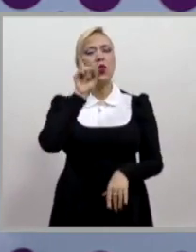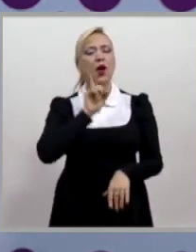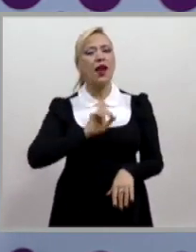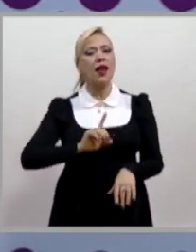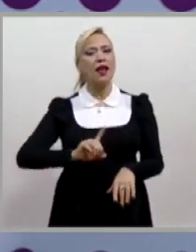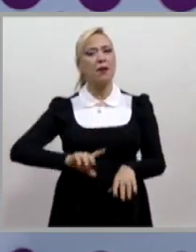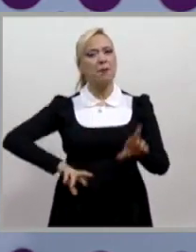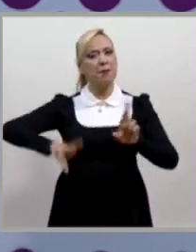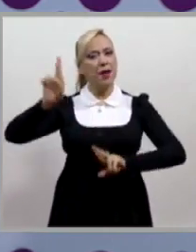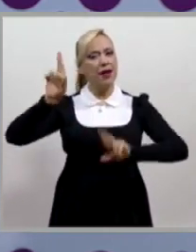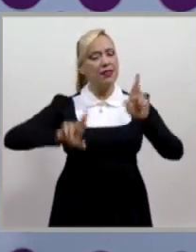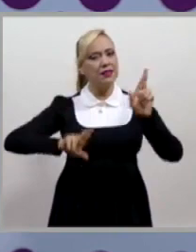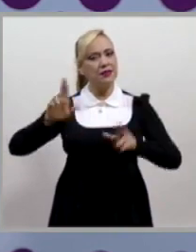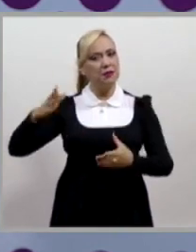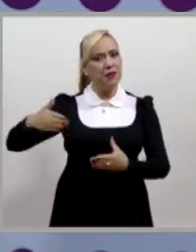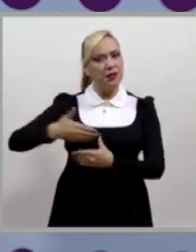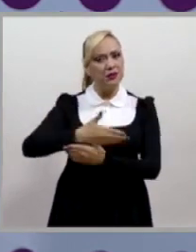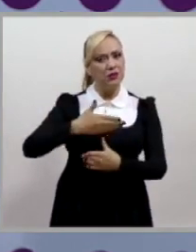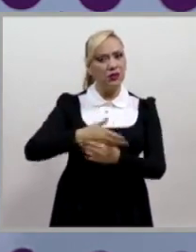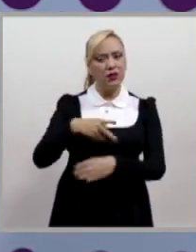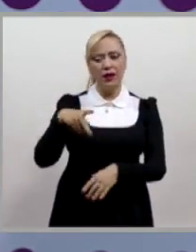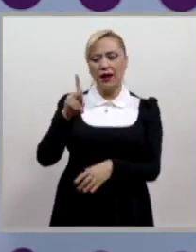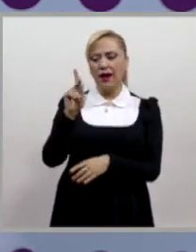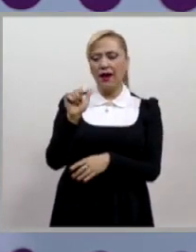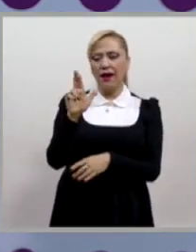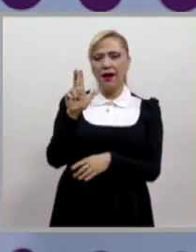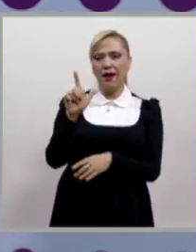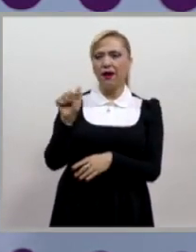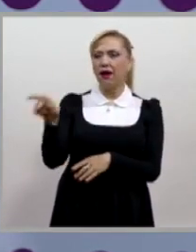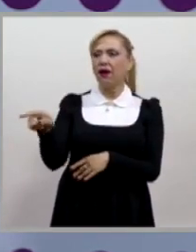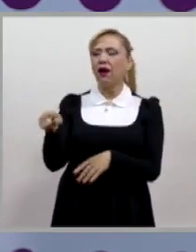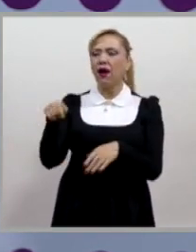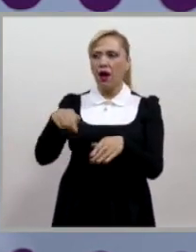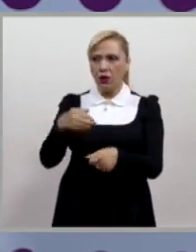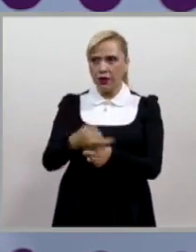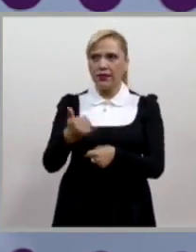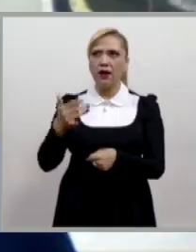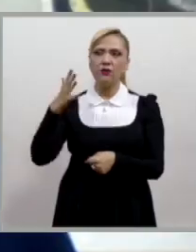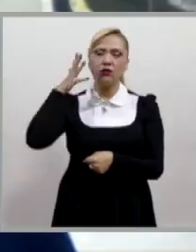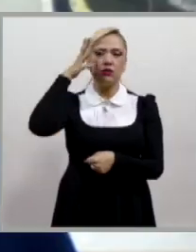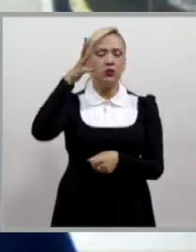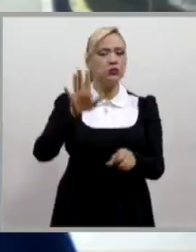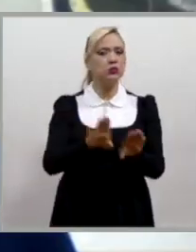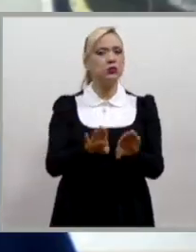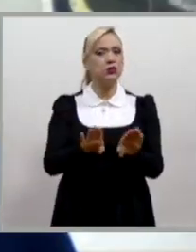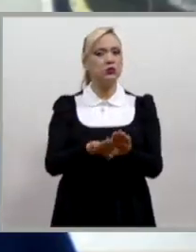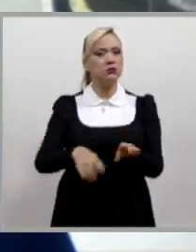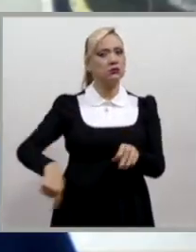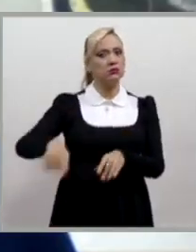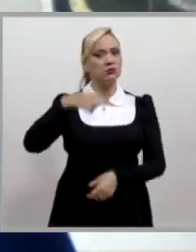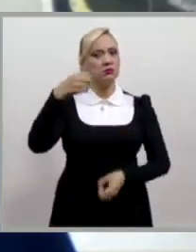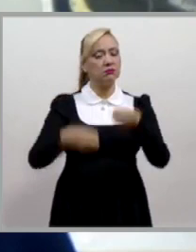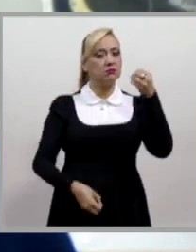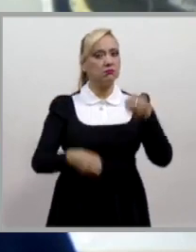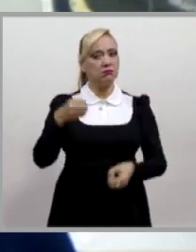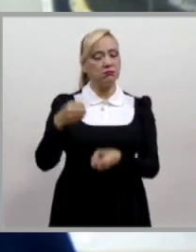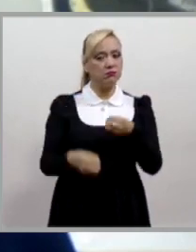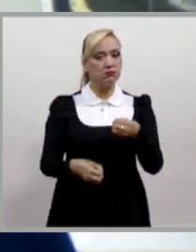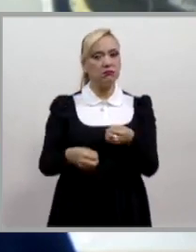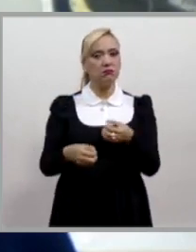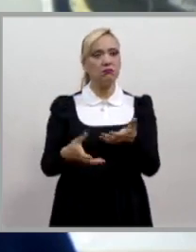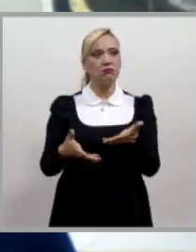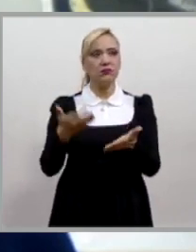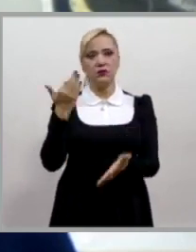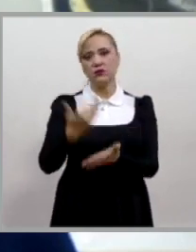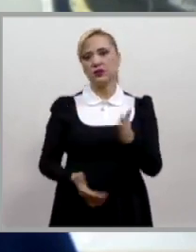Carla. Creo que uno de los temas en la agenda judicial actual, pero también del futuro, es la conformación de los poderes judiciales, digamos, en esa falta de